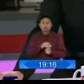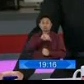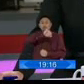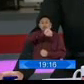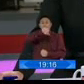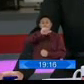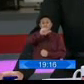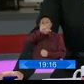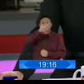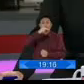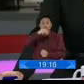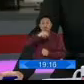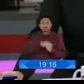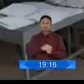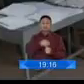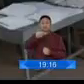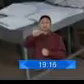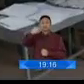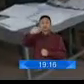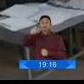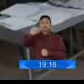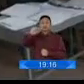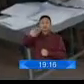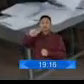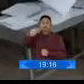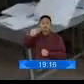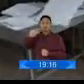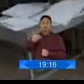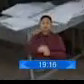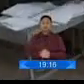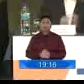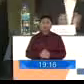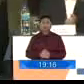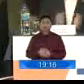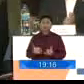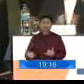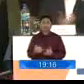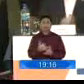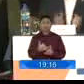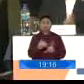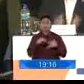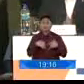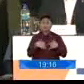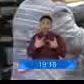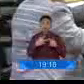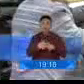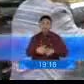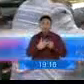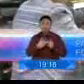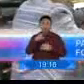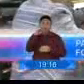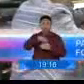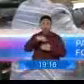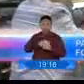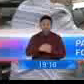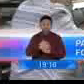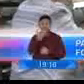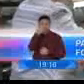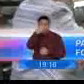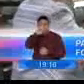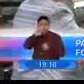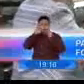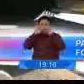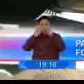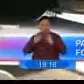Guiñaga. Las fichas en el tablero político empiezan a moverse una vez que el 18 de septiembre arranca el periodo